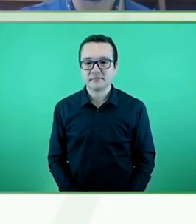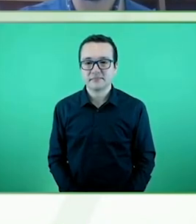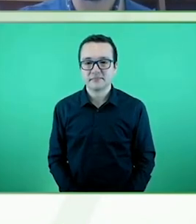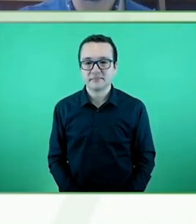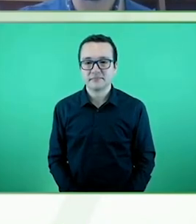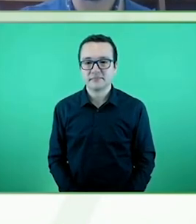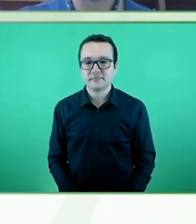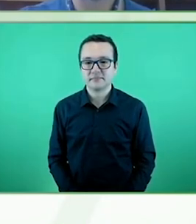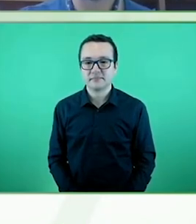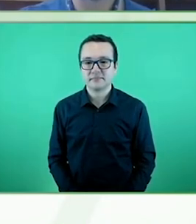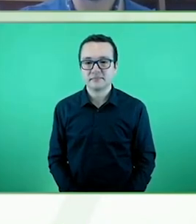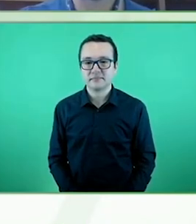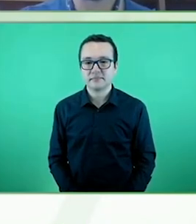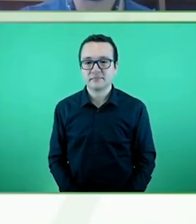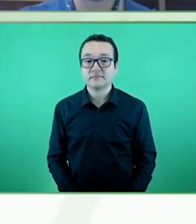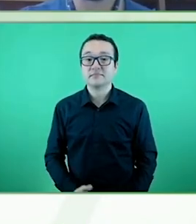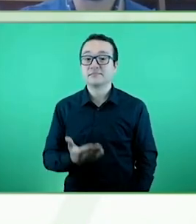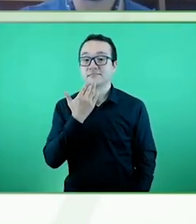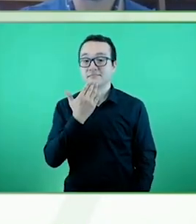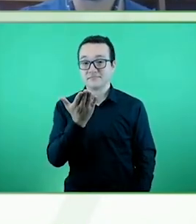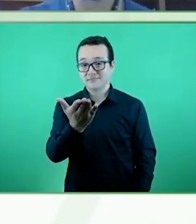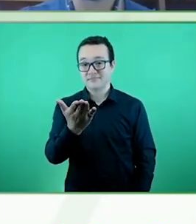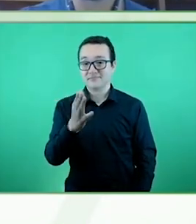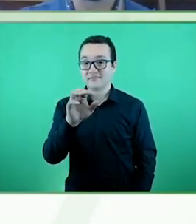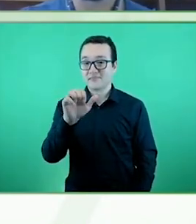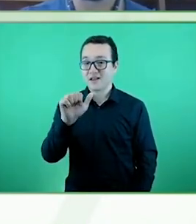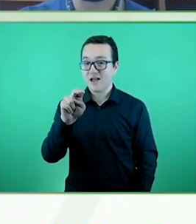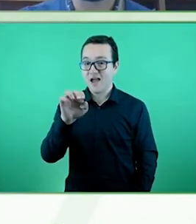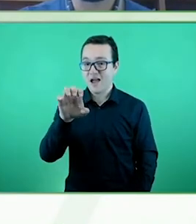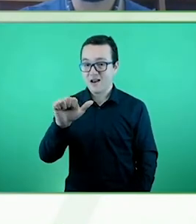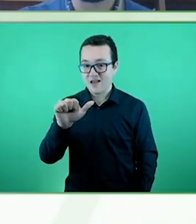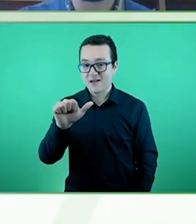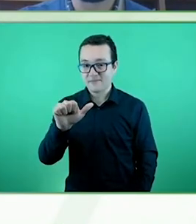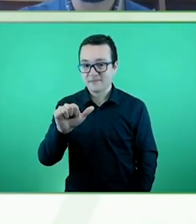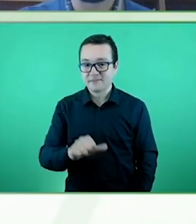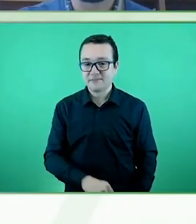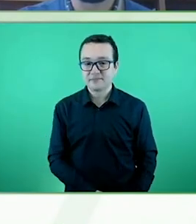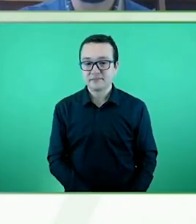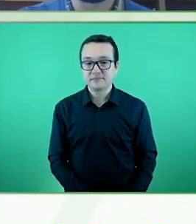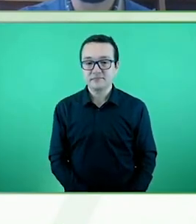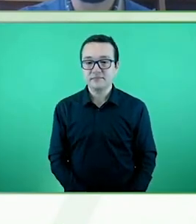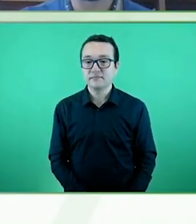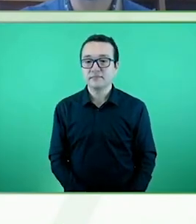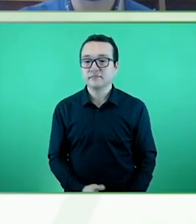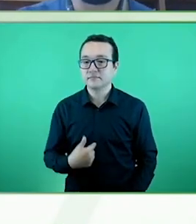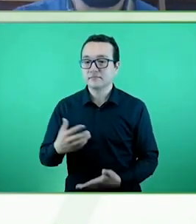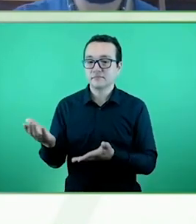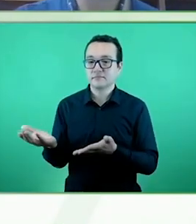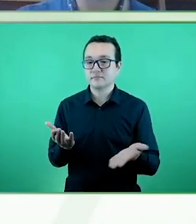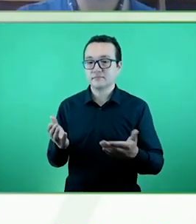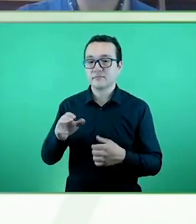Muchas gracias, Ana. Quiero dejar con ustedes a Javier Inostroza.